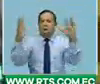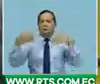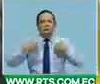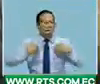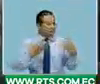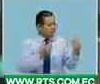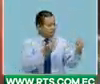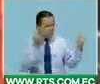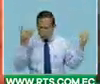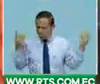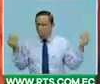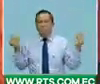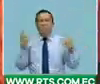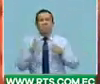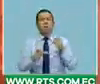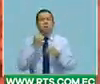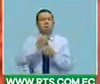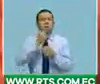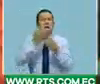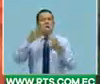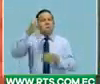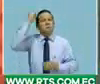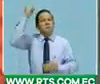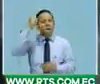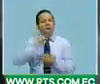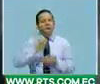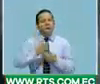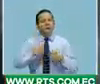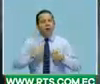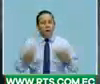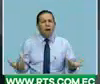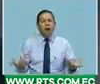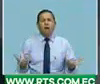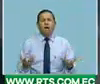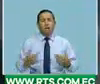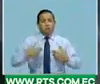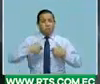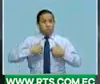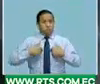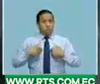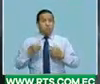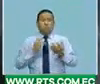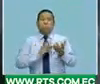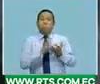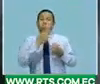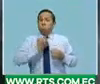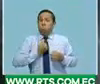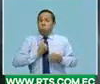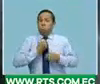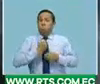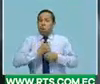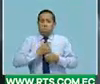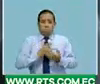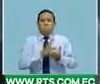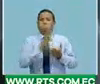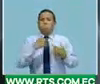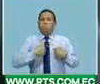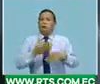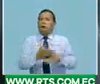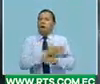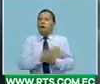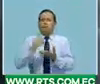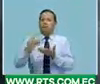sin trabajo por el derecho al trabajo. Yo salgo a protestar por el desempleo, porque no hay. Nos votaron sin